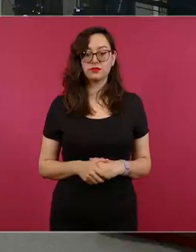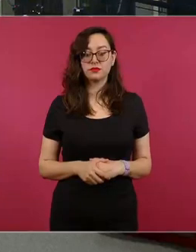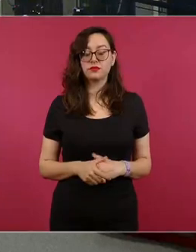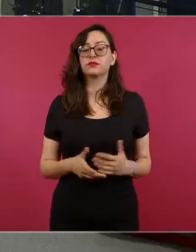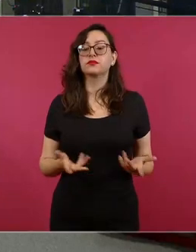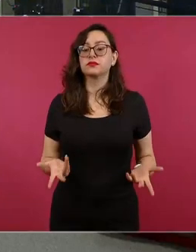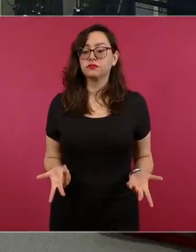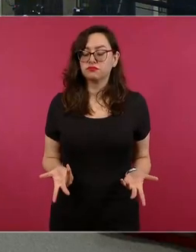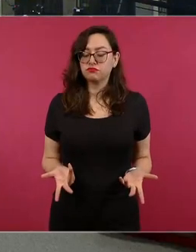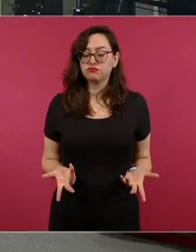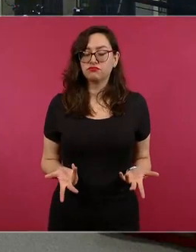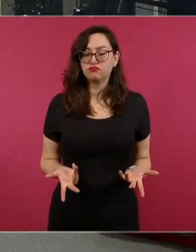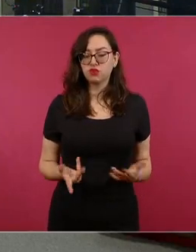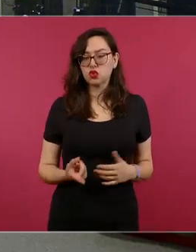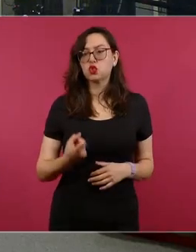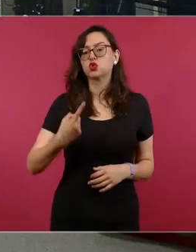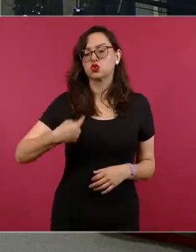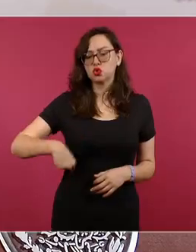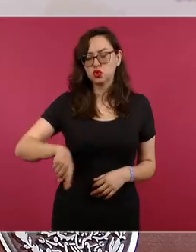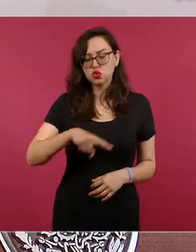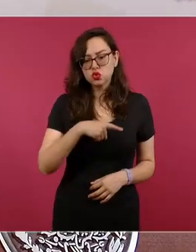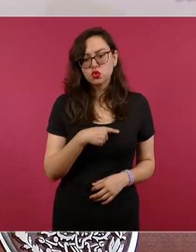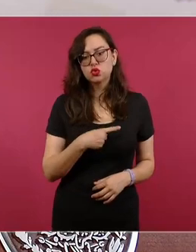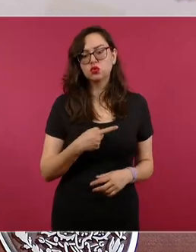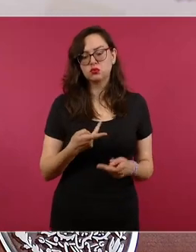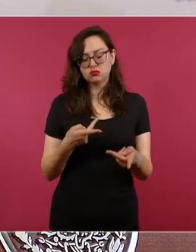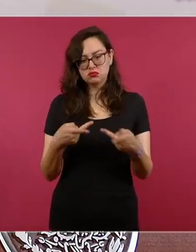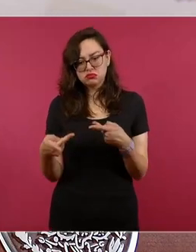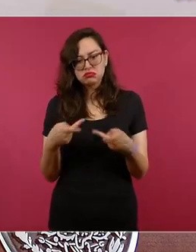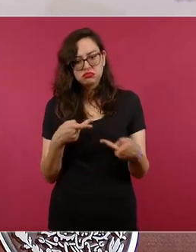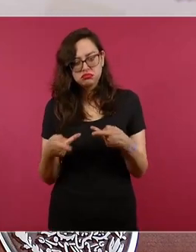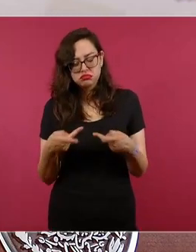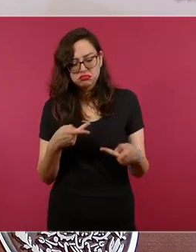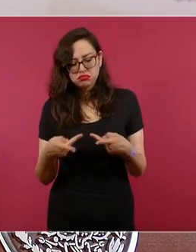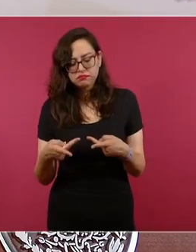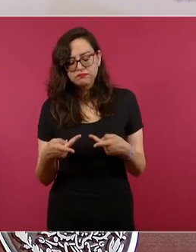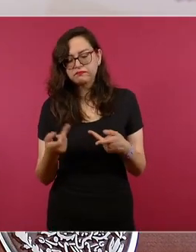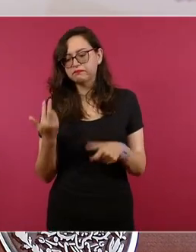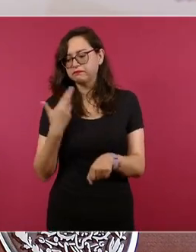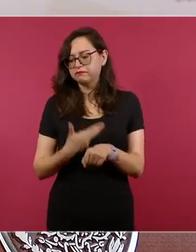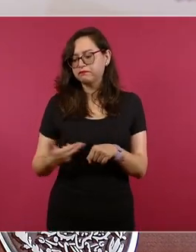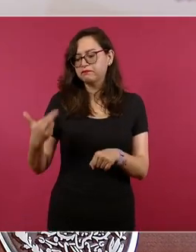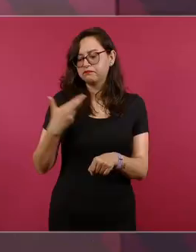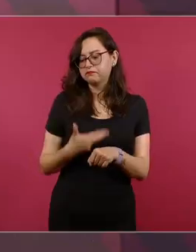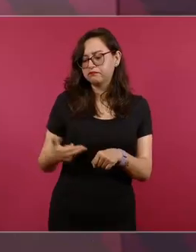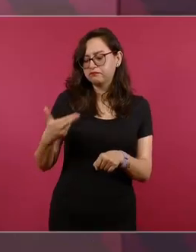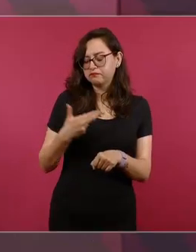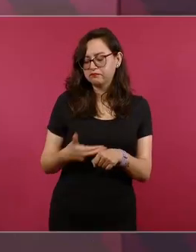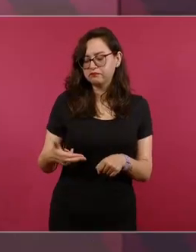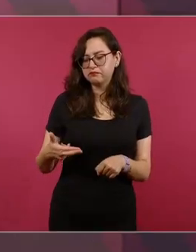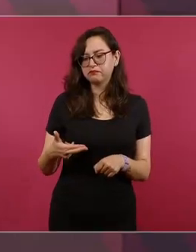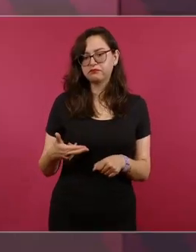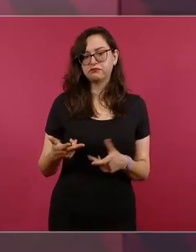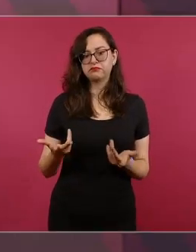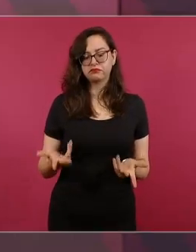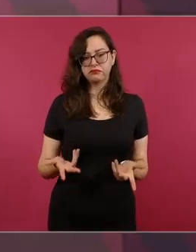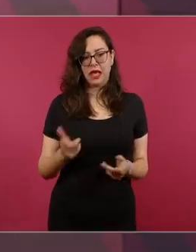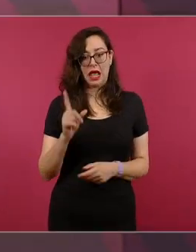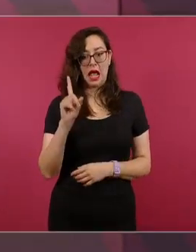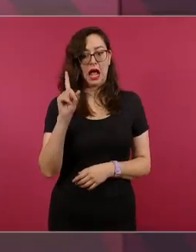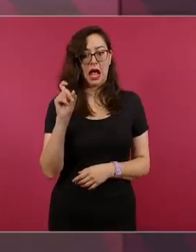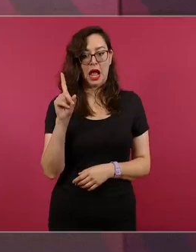Estamos buscando la forma de atender el problema